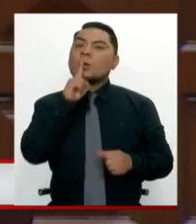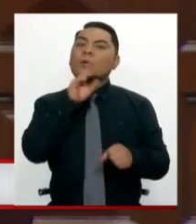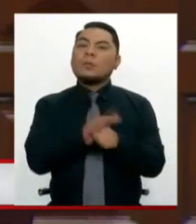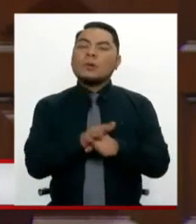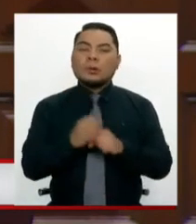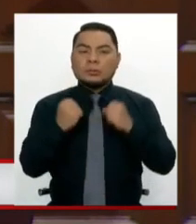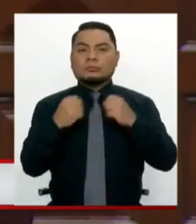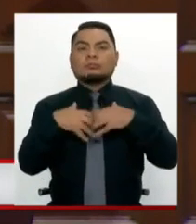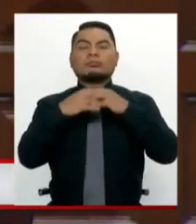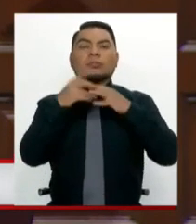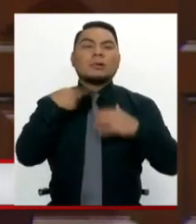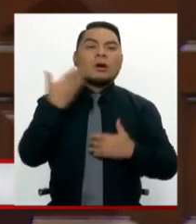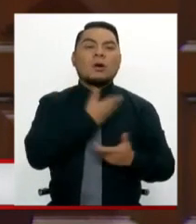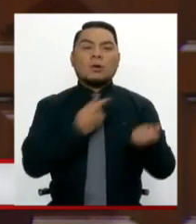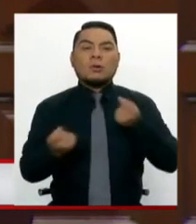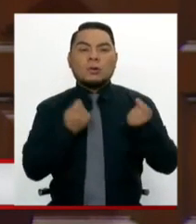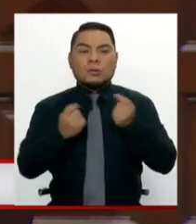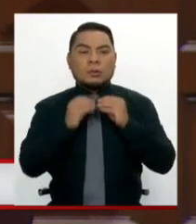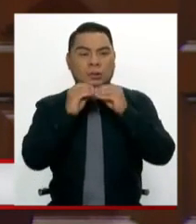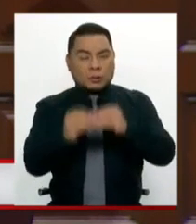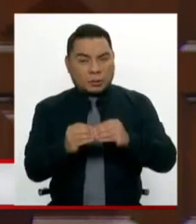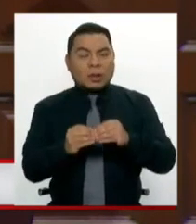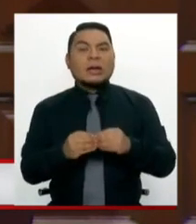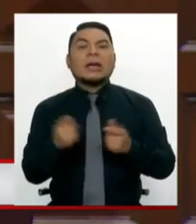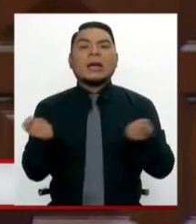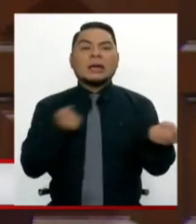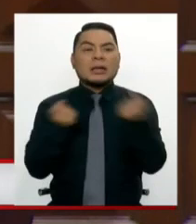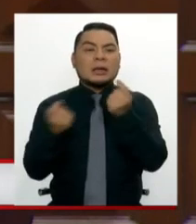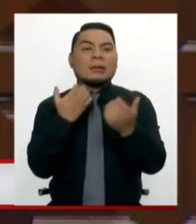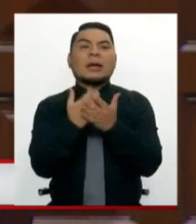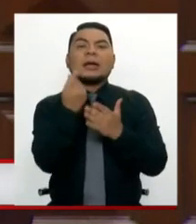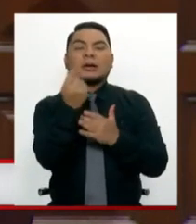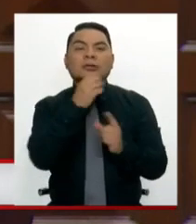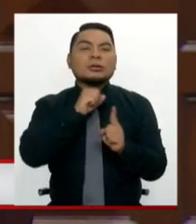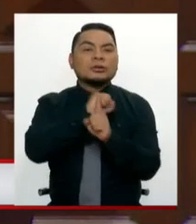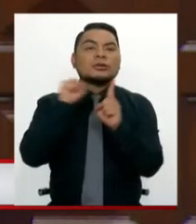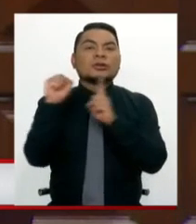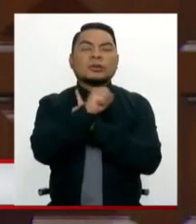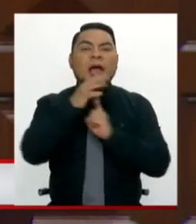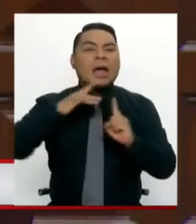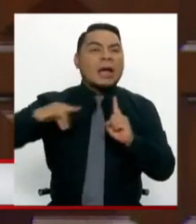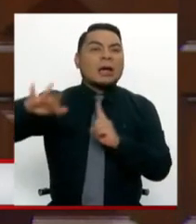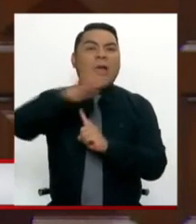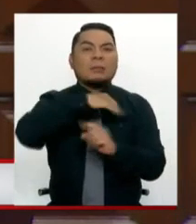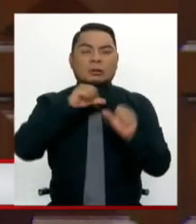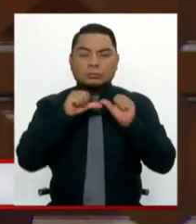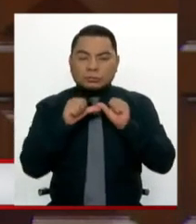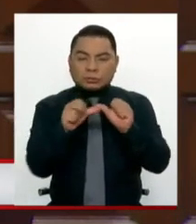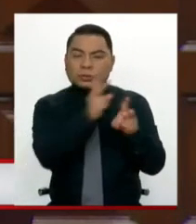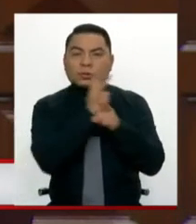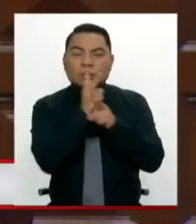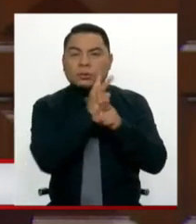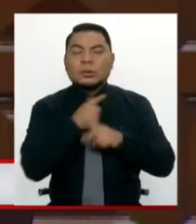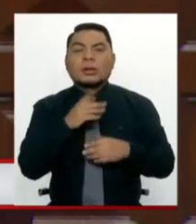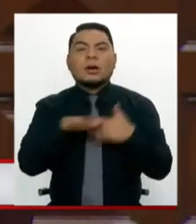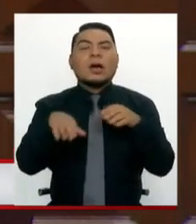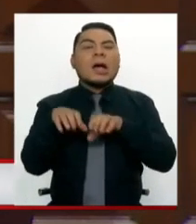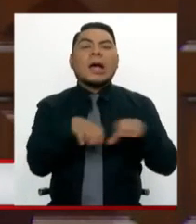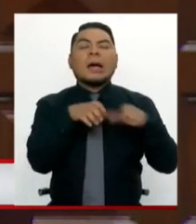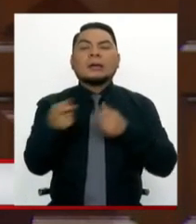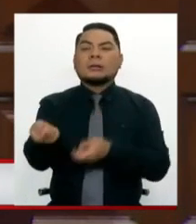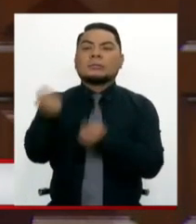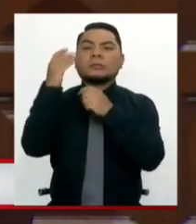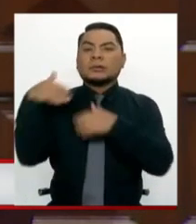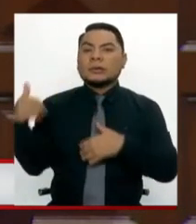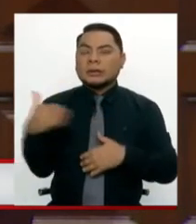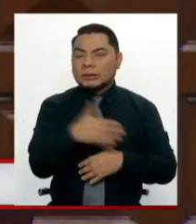compromiso firme de mi gobierno mantener un equilibrio económico, social y ambiental para garantizar la sostenibilidad de las actividades pesqueras